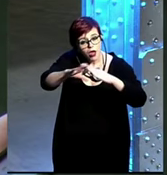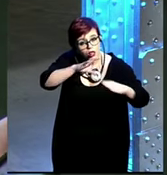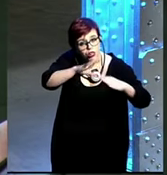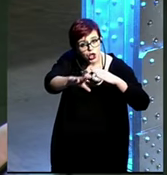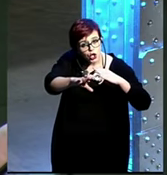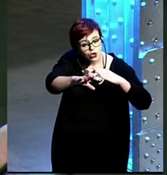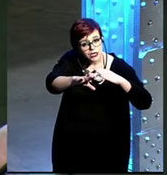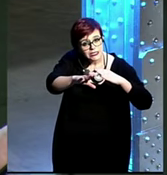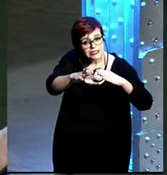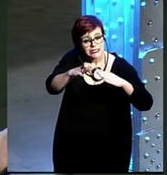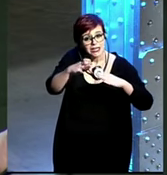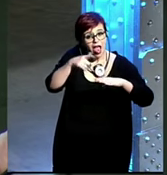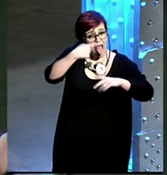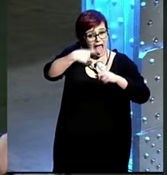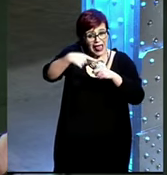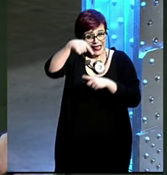la depresión?